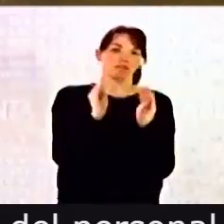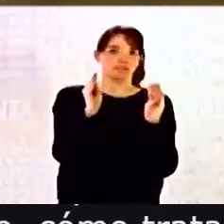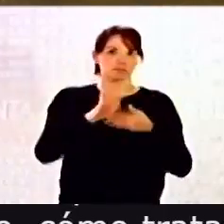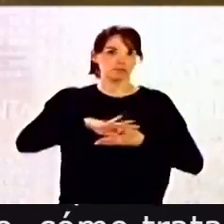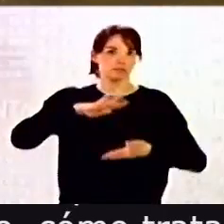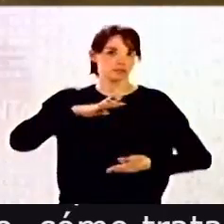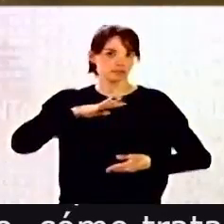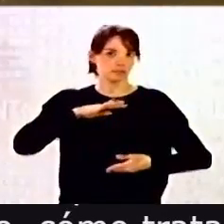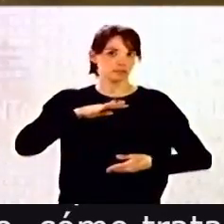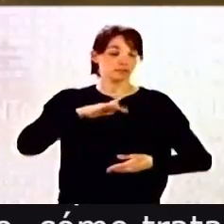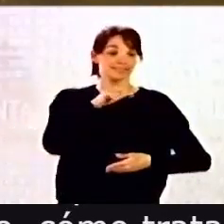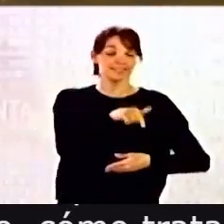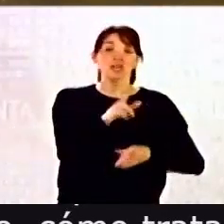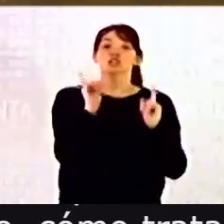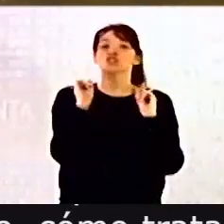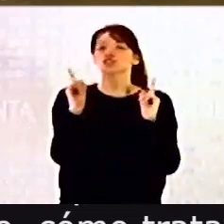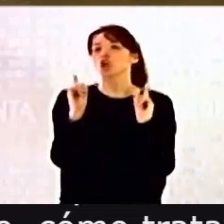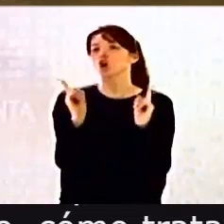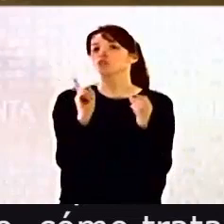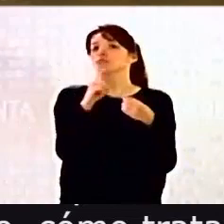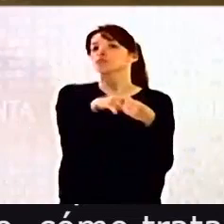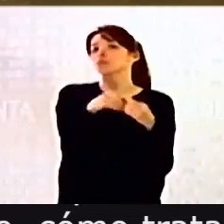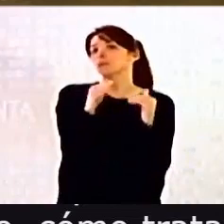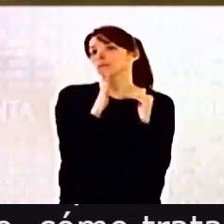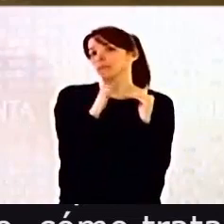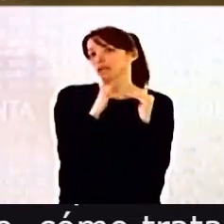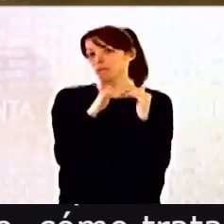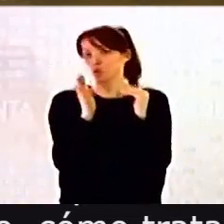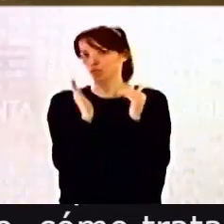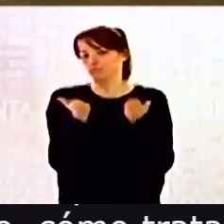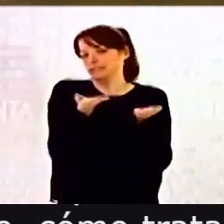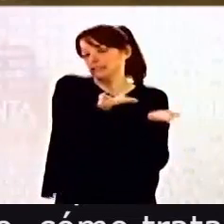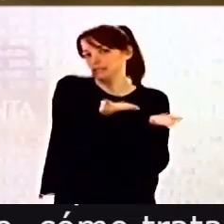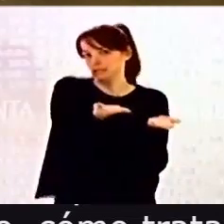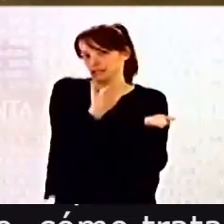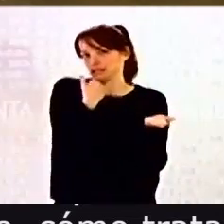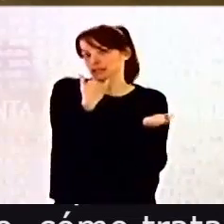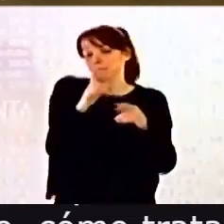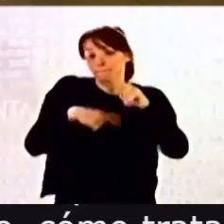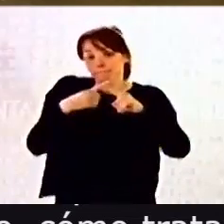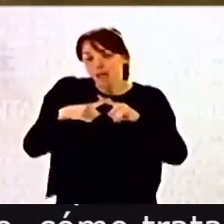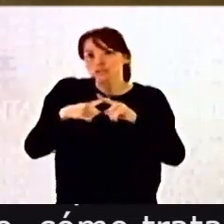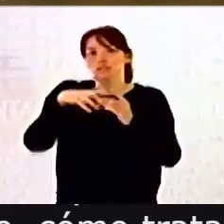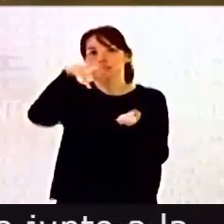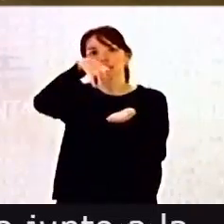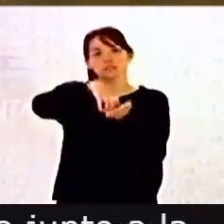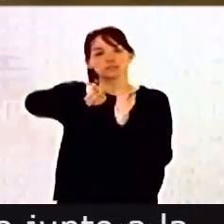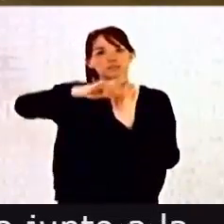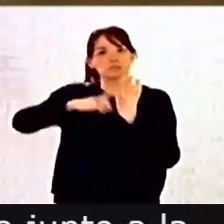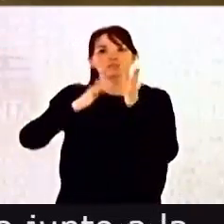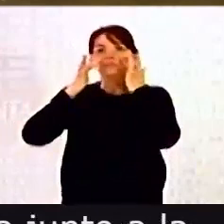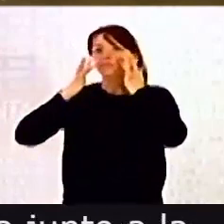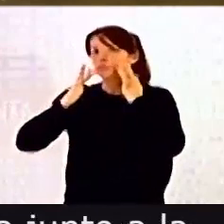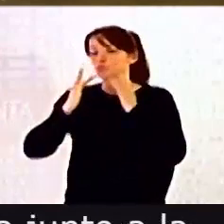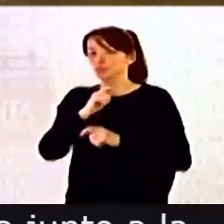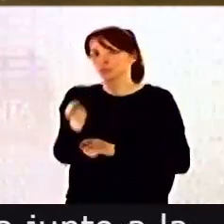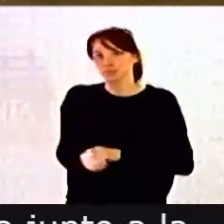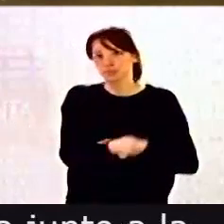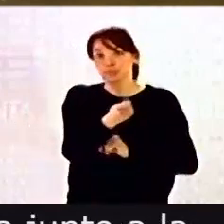Esa sería la intervención, por decirlo de alguna manera, mínima, junto a la desinfección de la propia residencia. Y de ahí